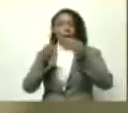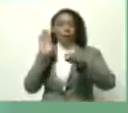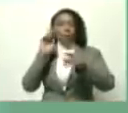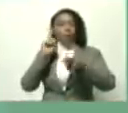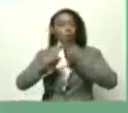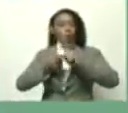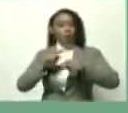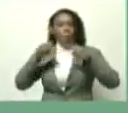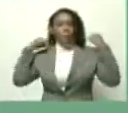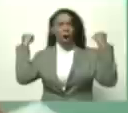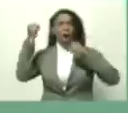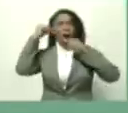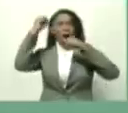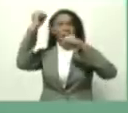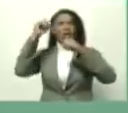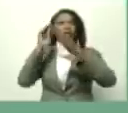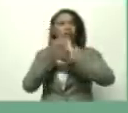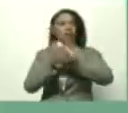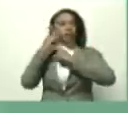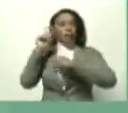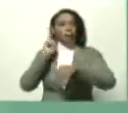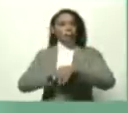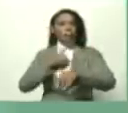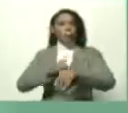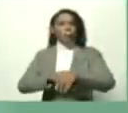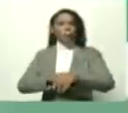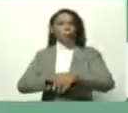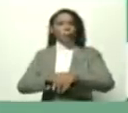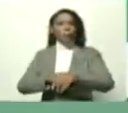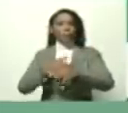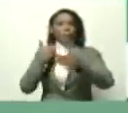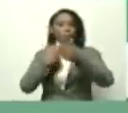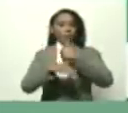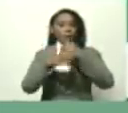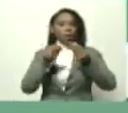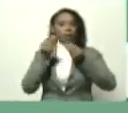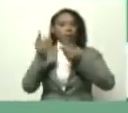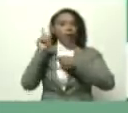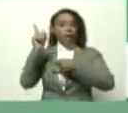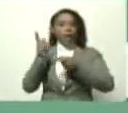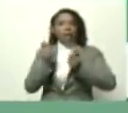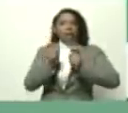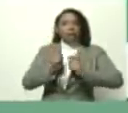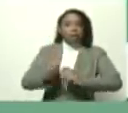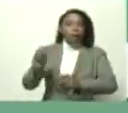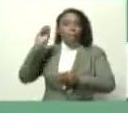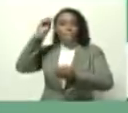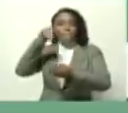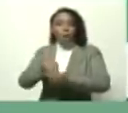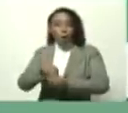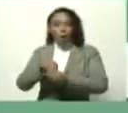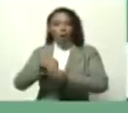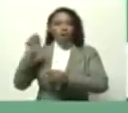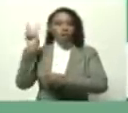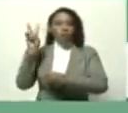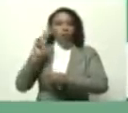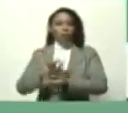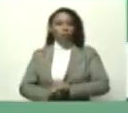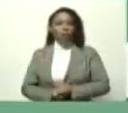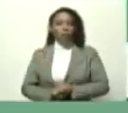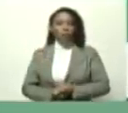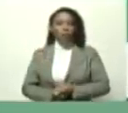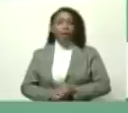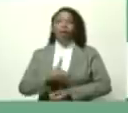justamente en el momento en que iba a darse ese intento de invasión de Venezuela.